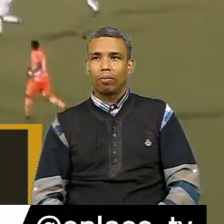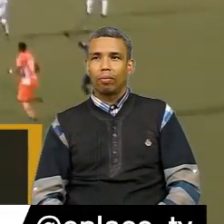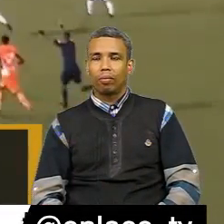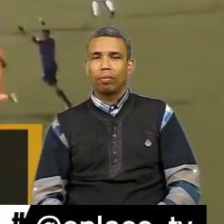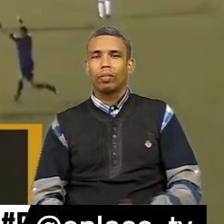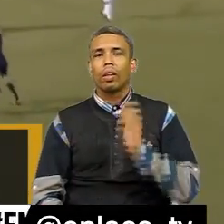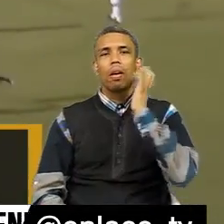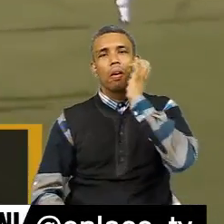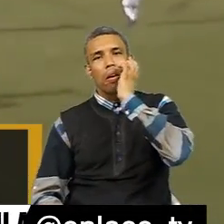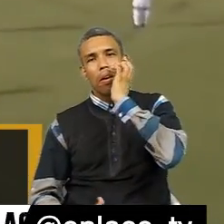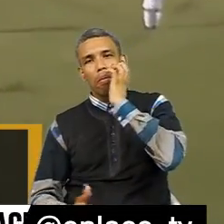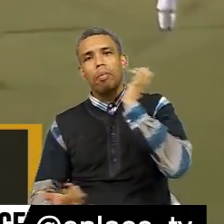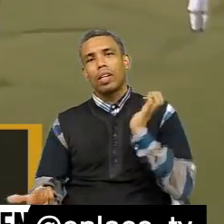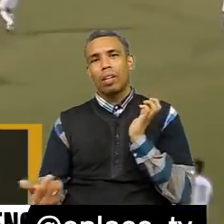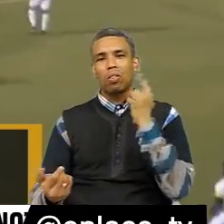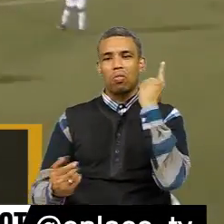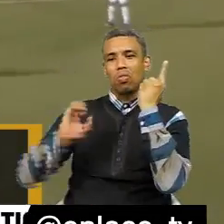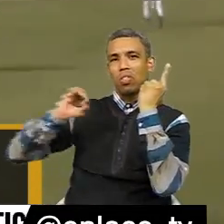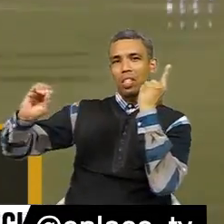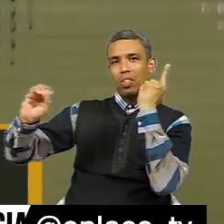Envigado derrotó al Huila 1-0.